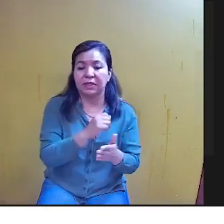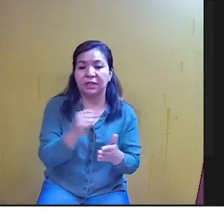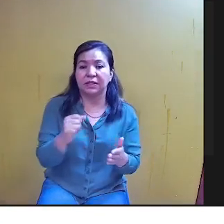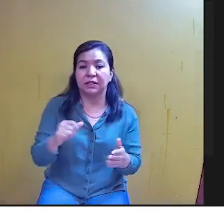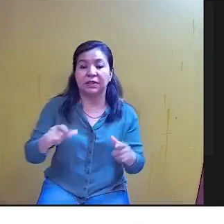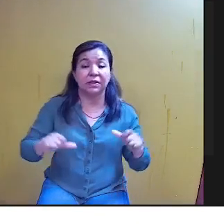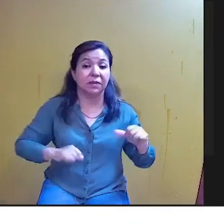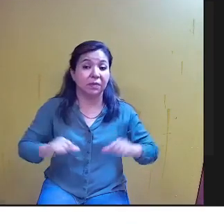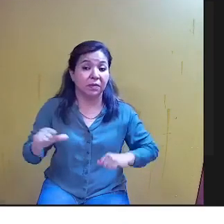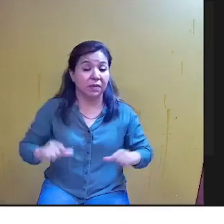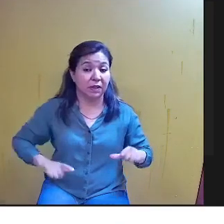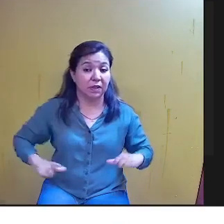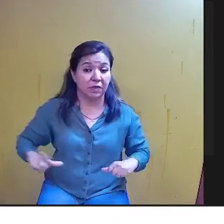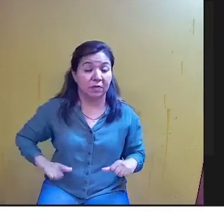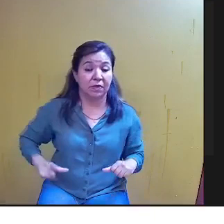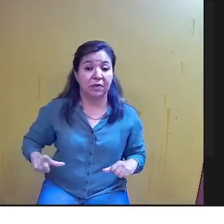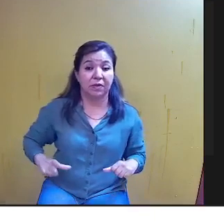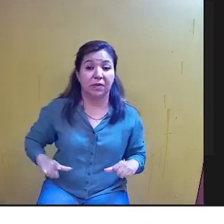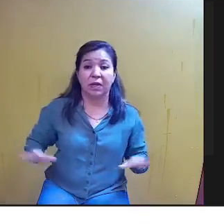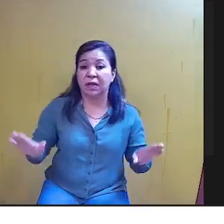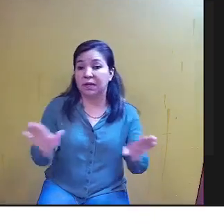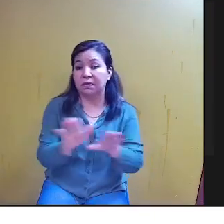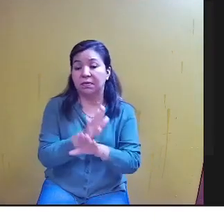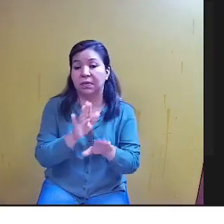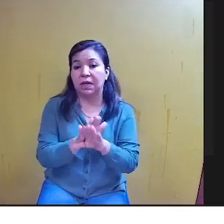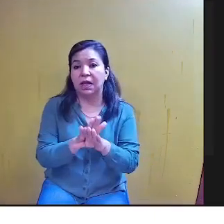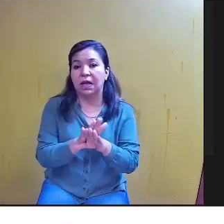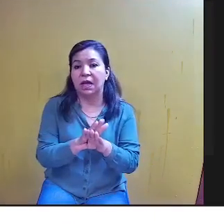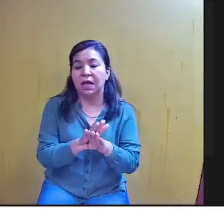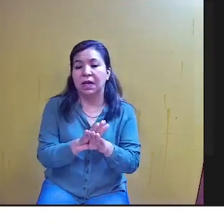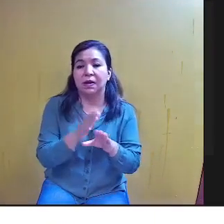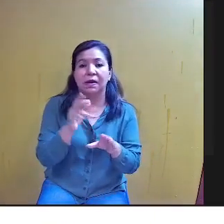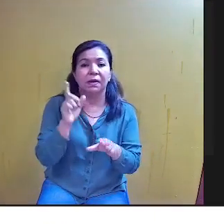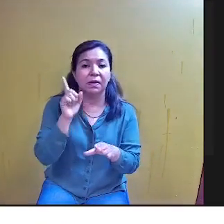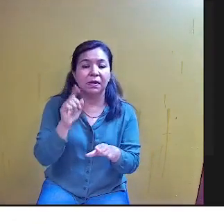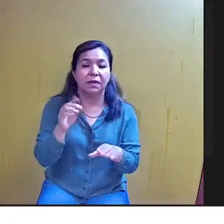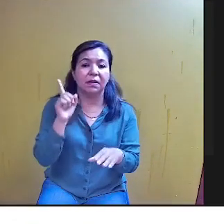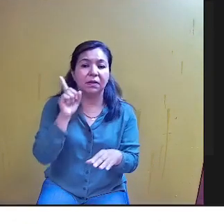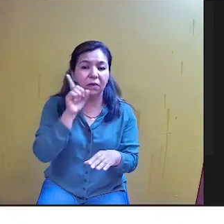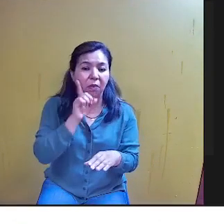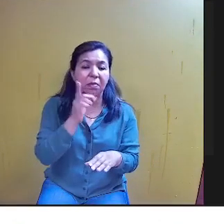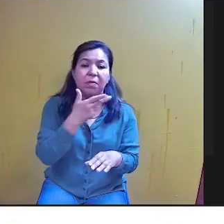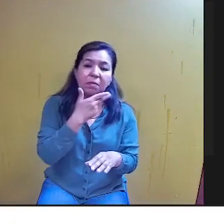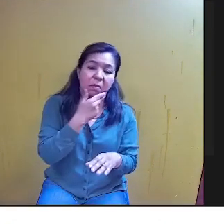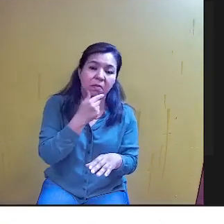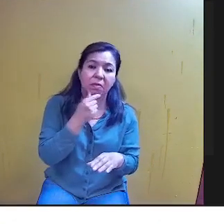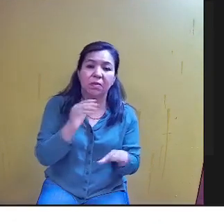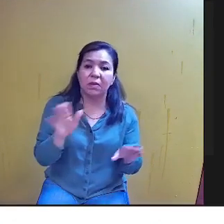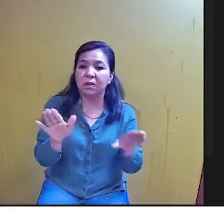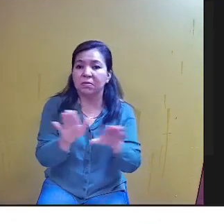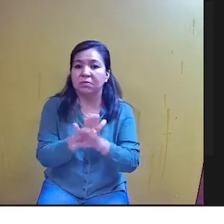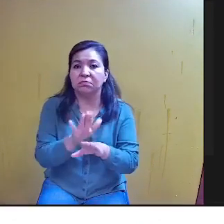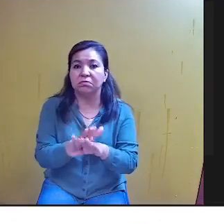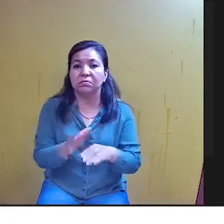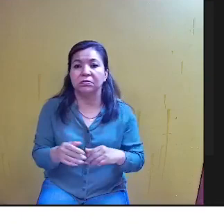responsable, se realizará un cambio de género en la presidencia de dicho Consejo Distrital Electoral.